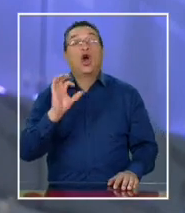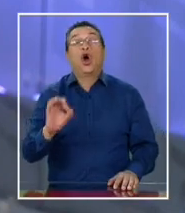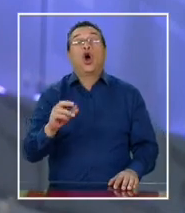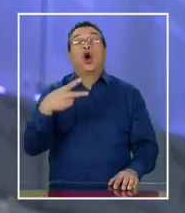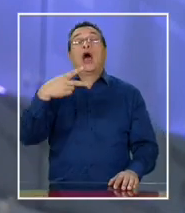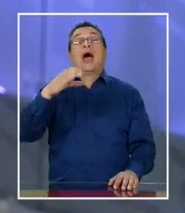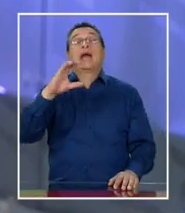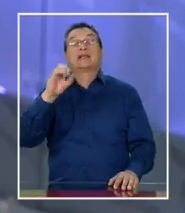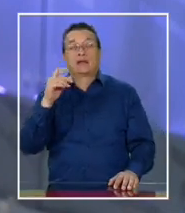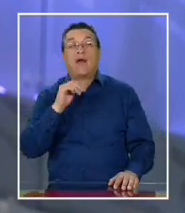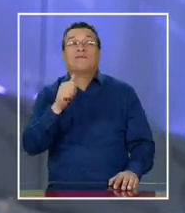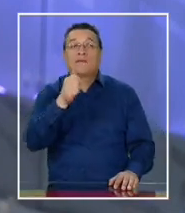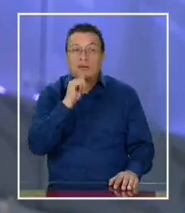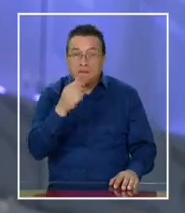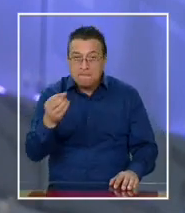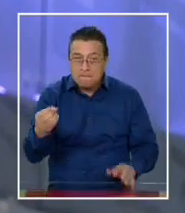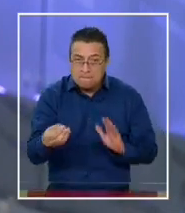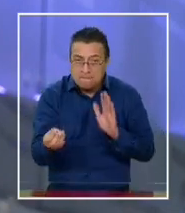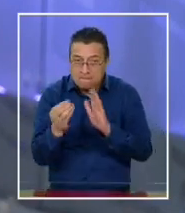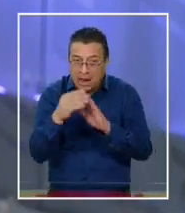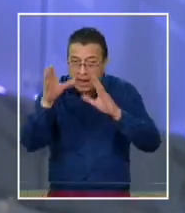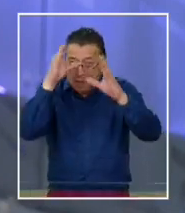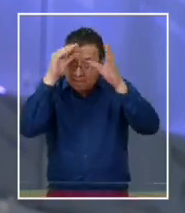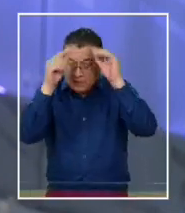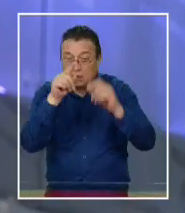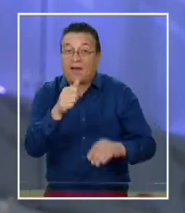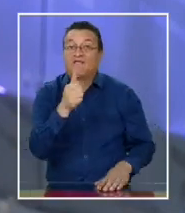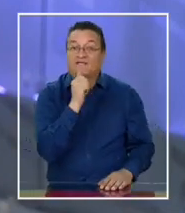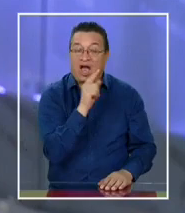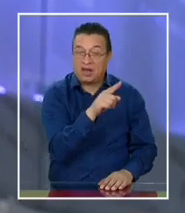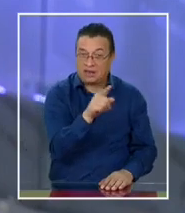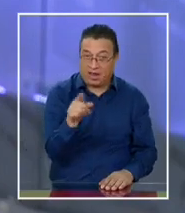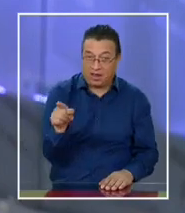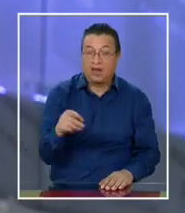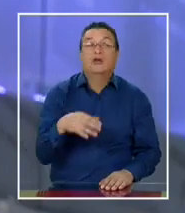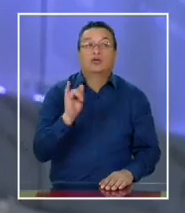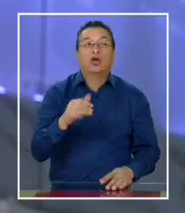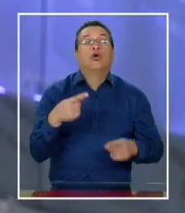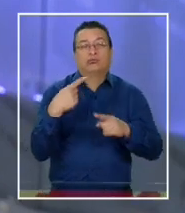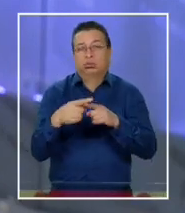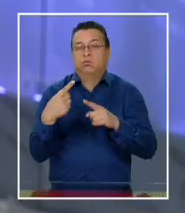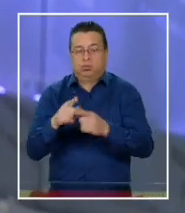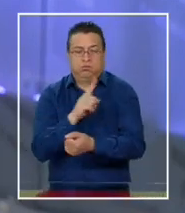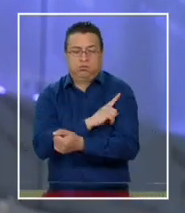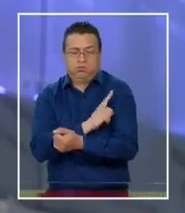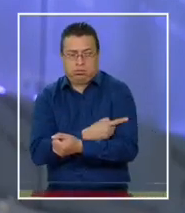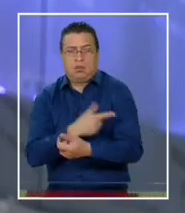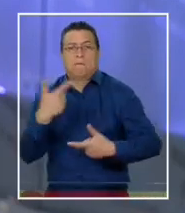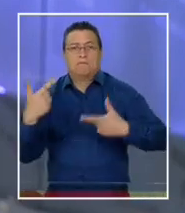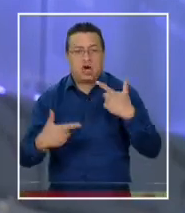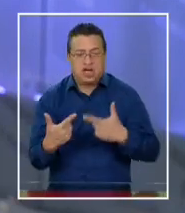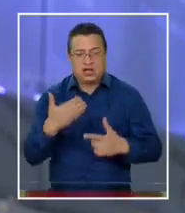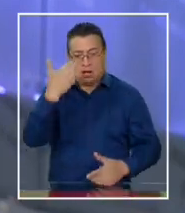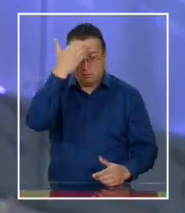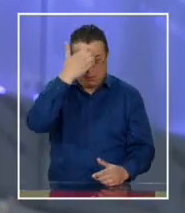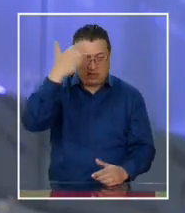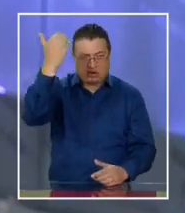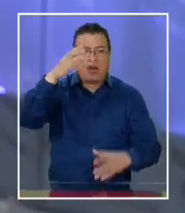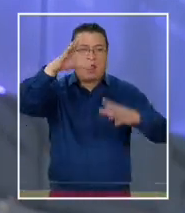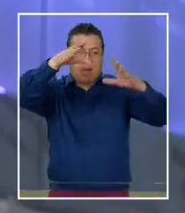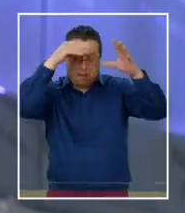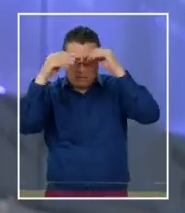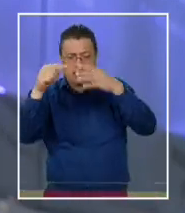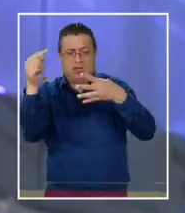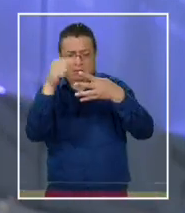que era algo que le faltaba al Gabino y fortaleza de multidimensional estos son fortalezas políticas profesionales de